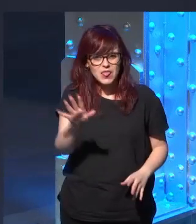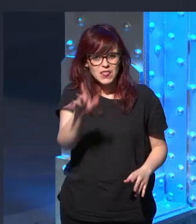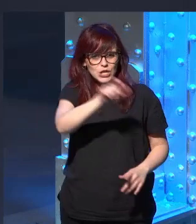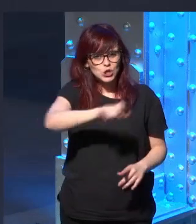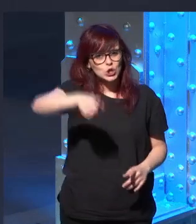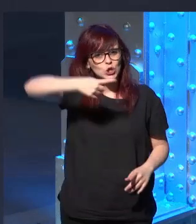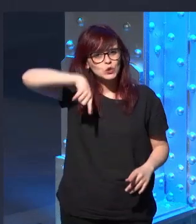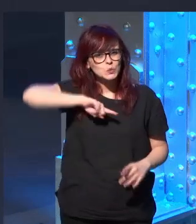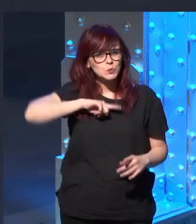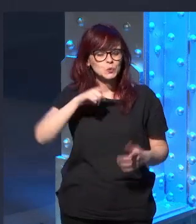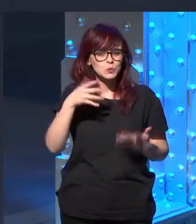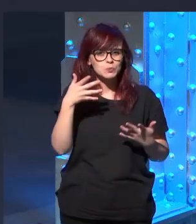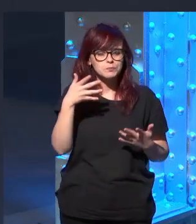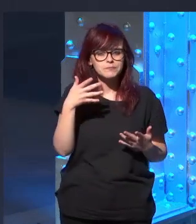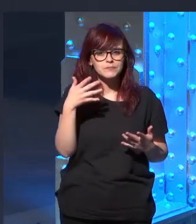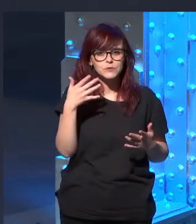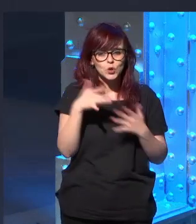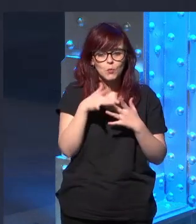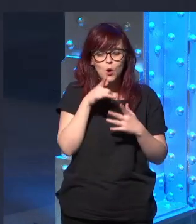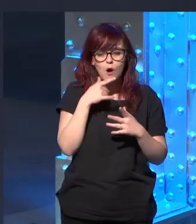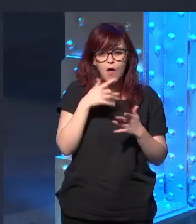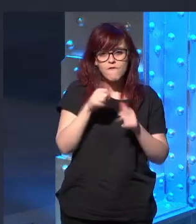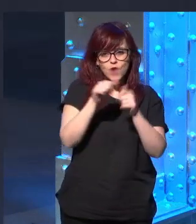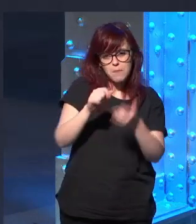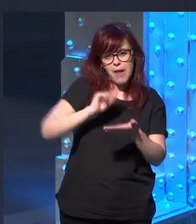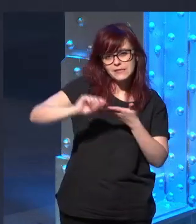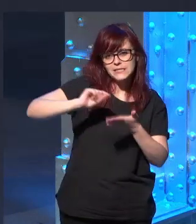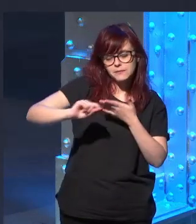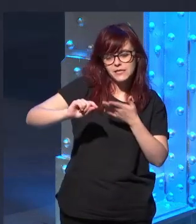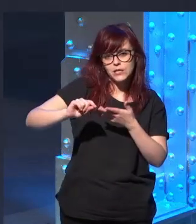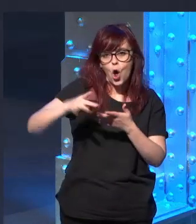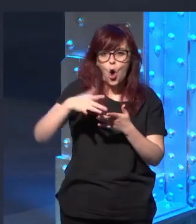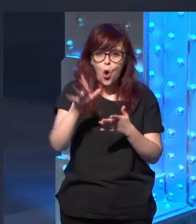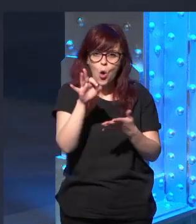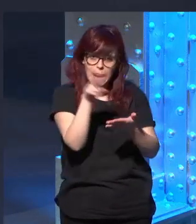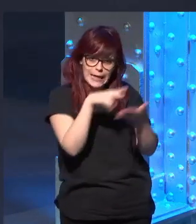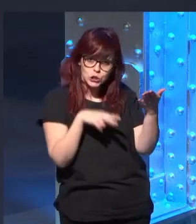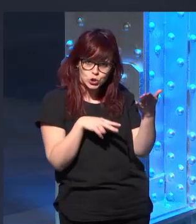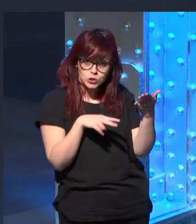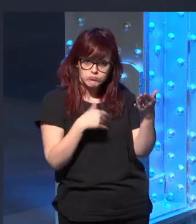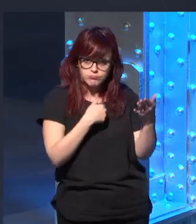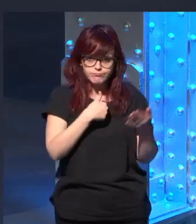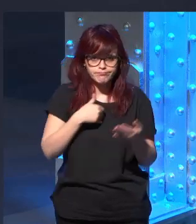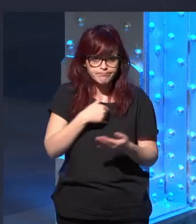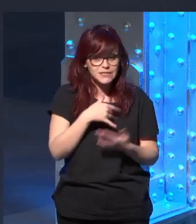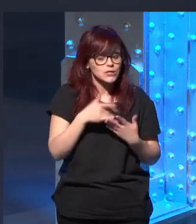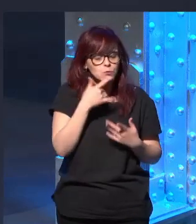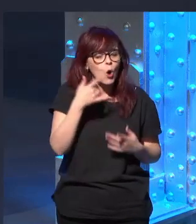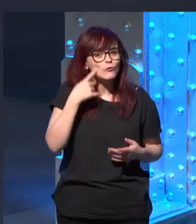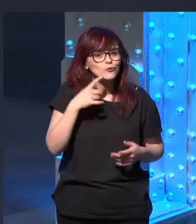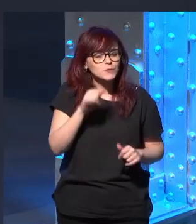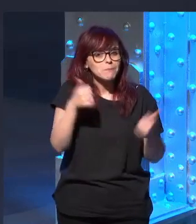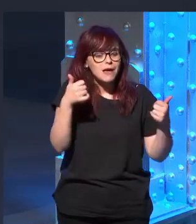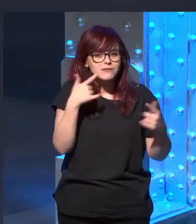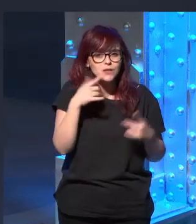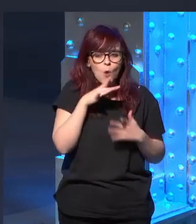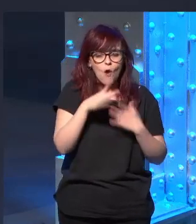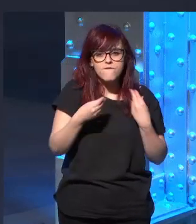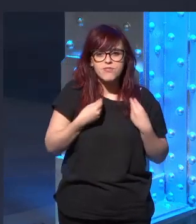miedo, tanto a la hora de escribir como a la hora de recibirlo. Como lectores, estamos más acostumbrados